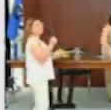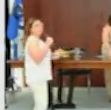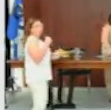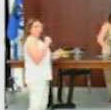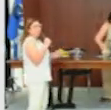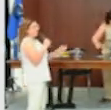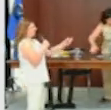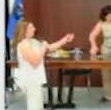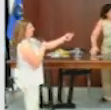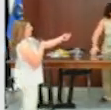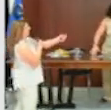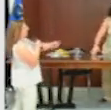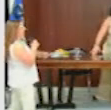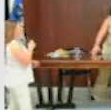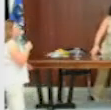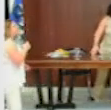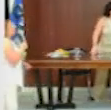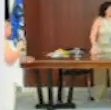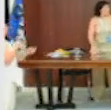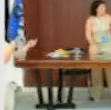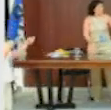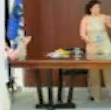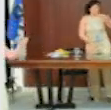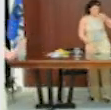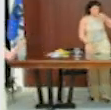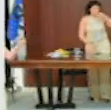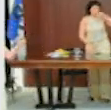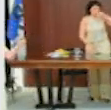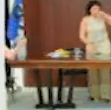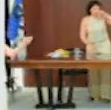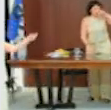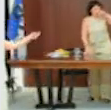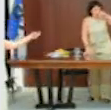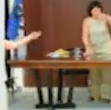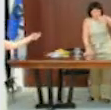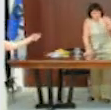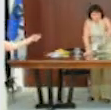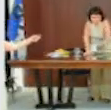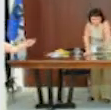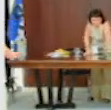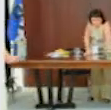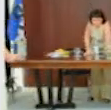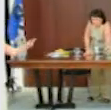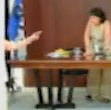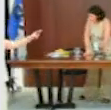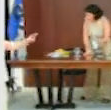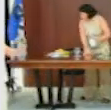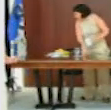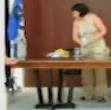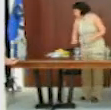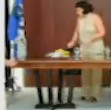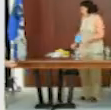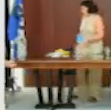El saludo es importante. Acá ven a todos parados. Hay lugar para sentarse y acá uno